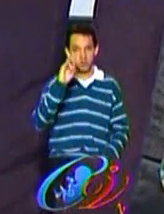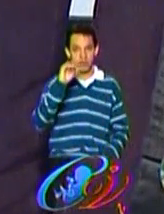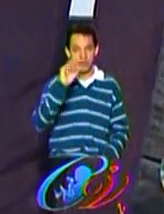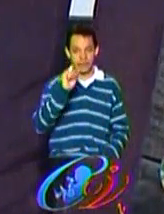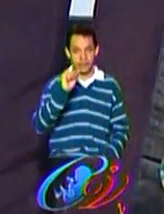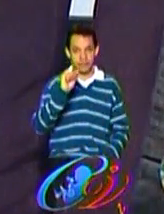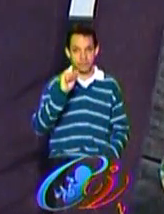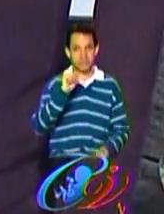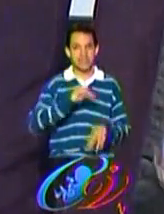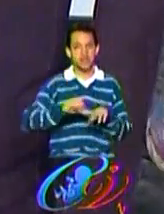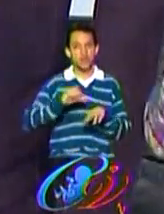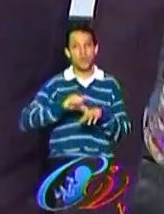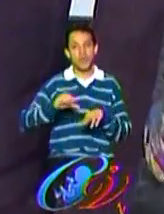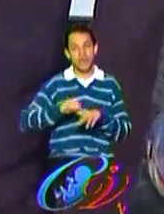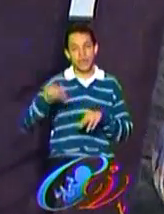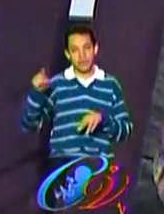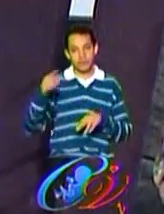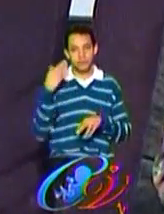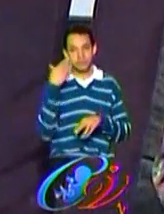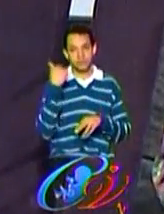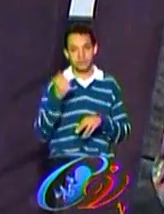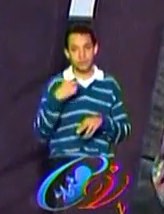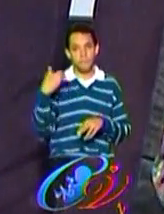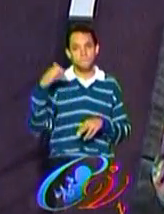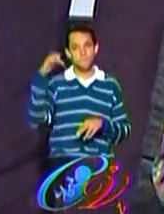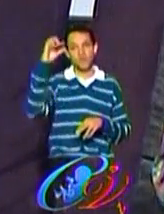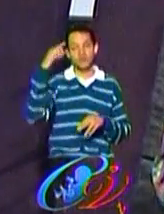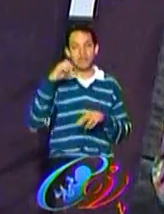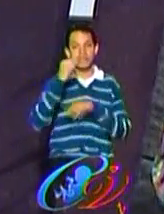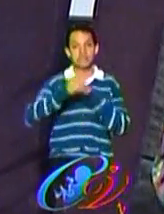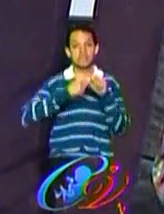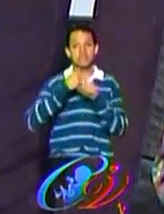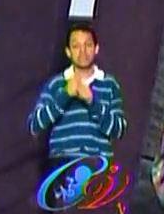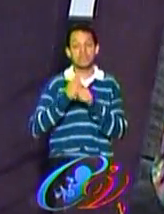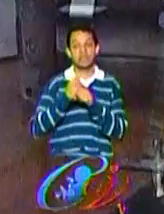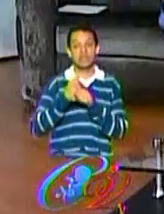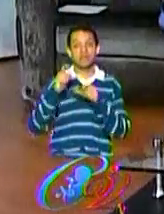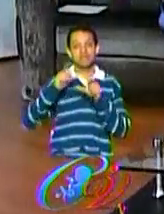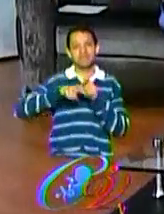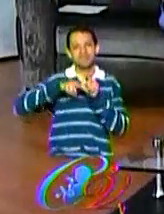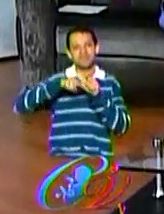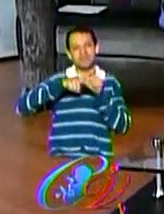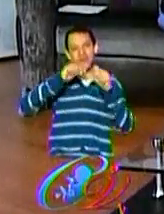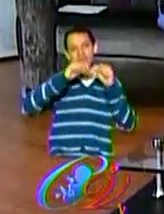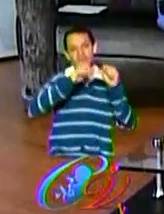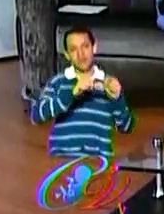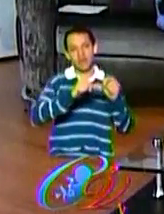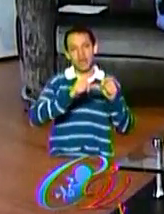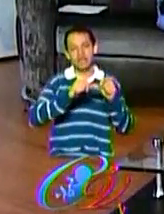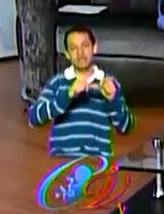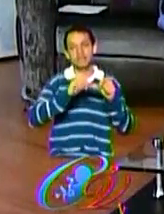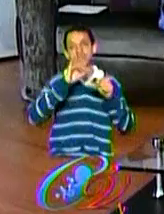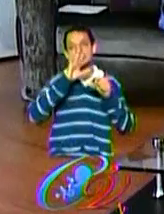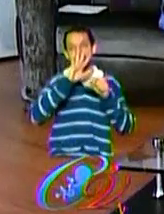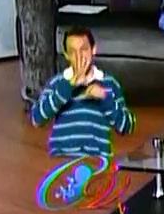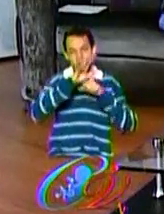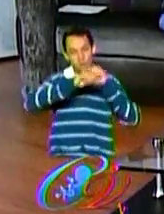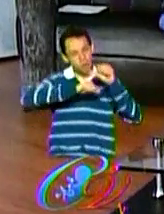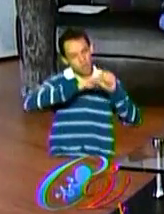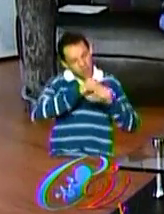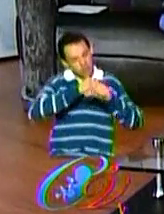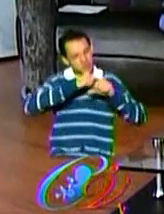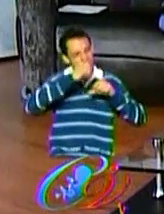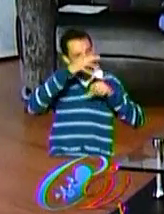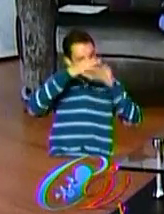y lleva 10 años o más en Estados Unidos estudiando. ¿Cuánto? 5 años estudiando, investigando todos estos